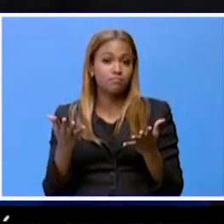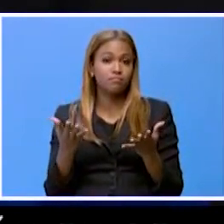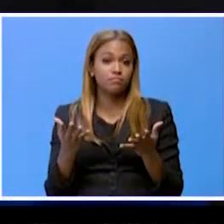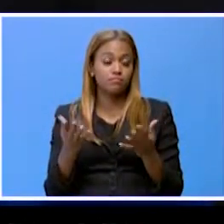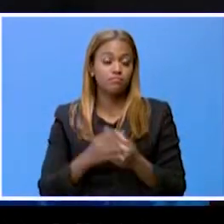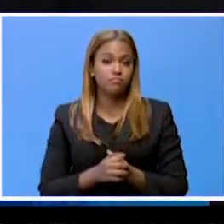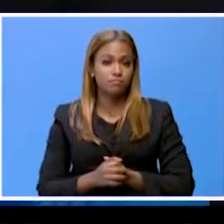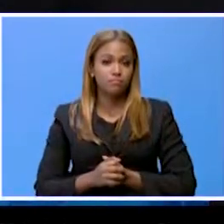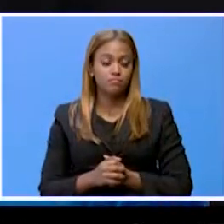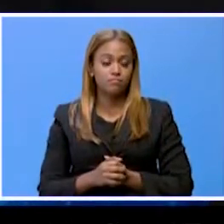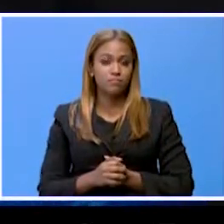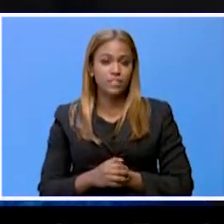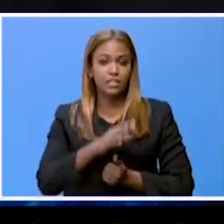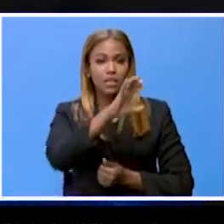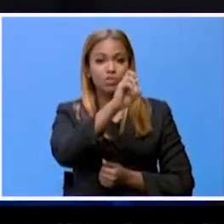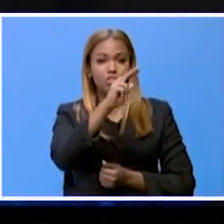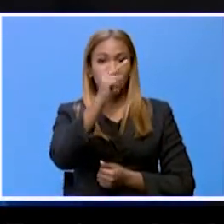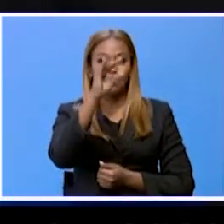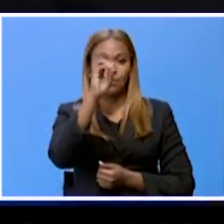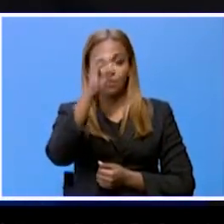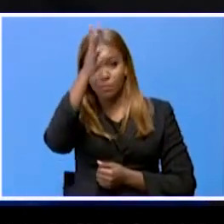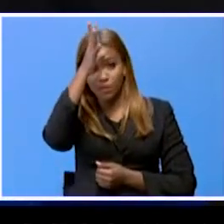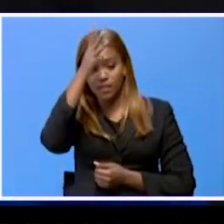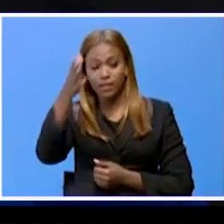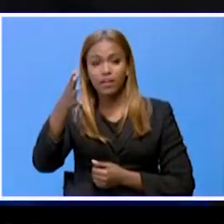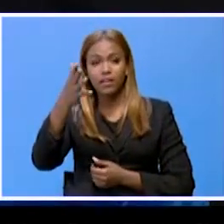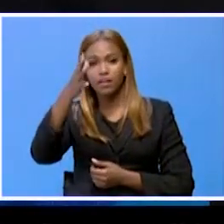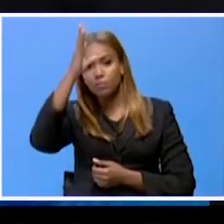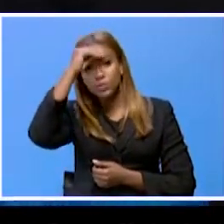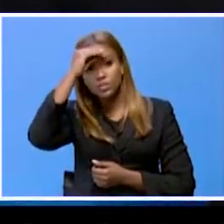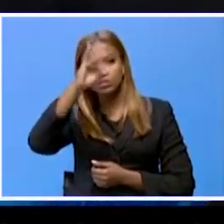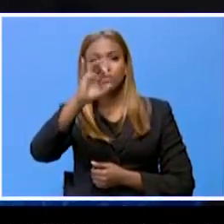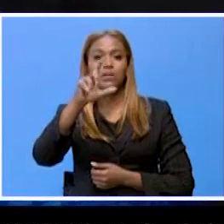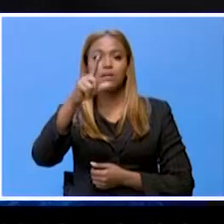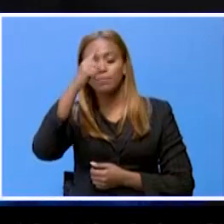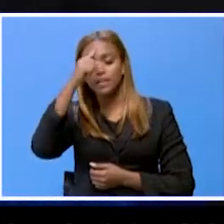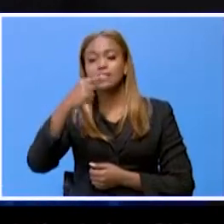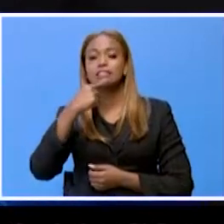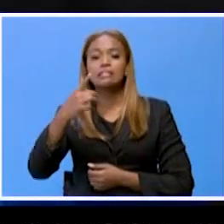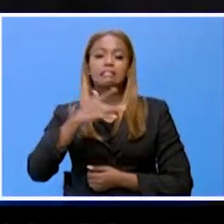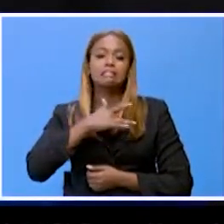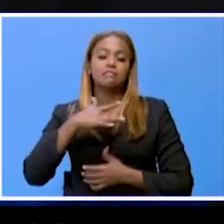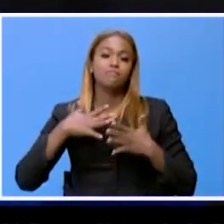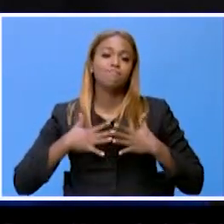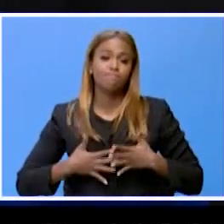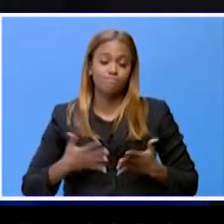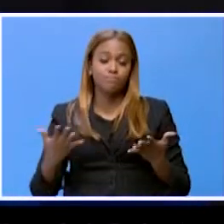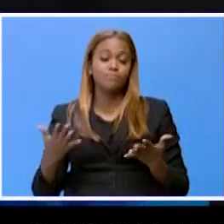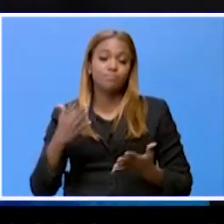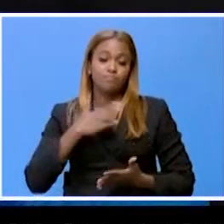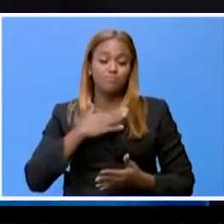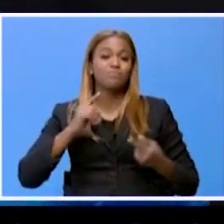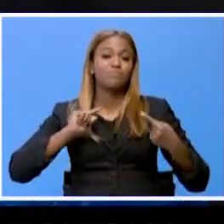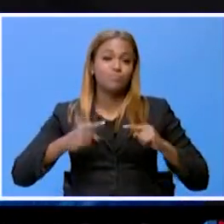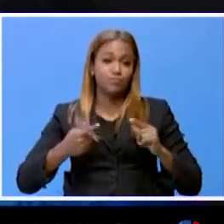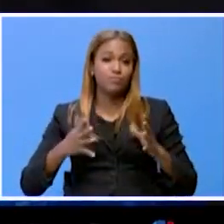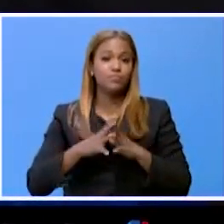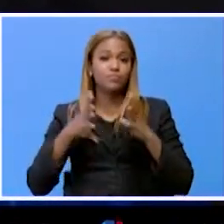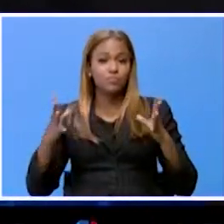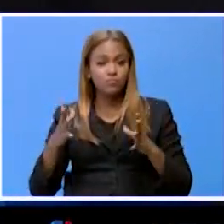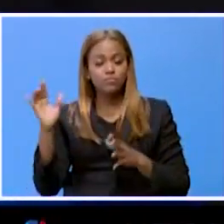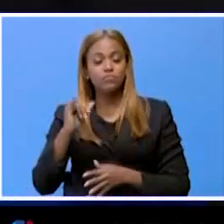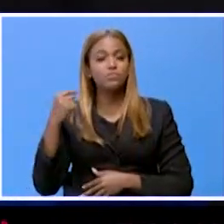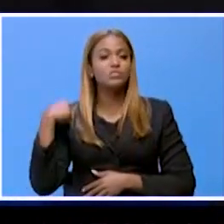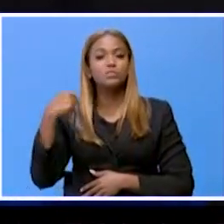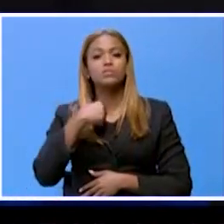especialmente con don Eusebio, padre del joven Joel, para expresarle mi pésame y mi inmenso dolor, y nos